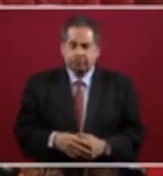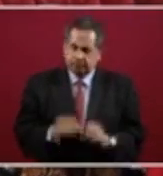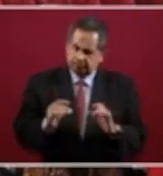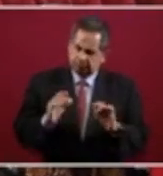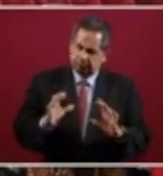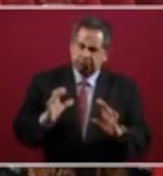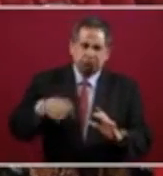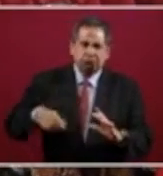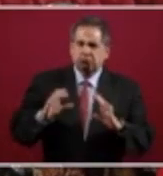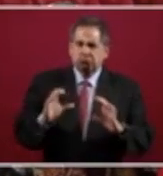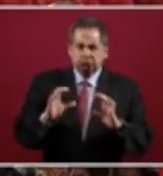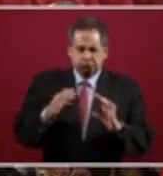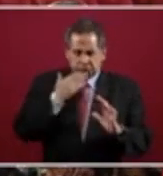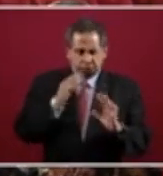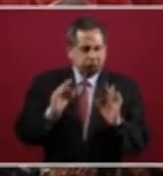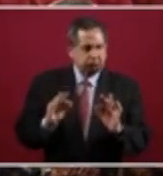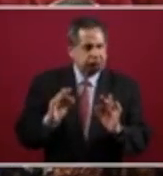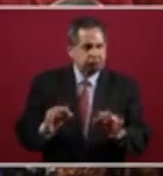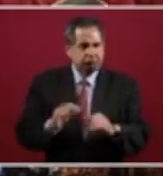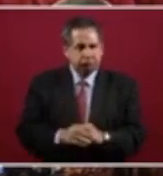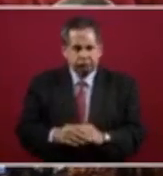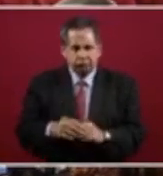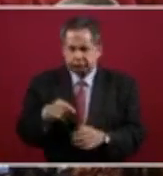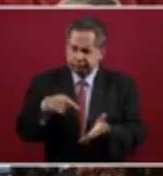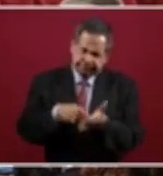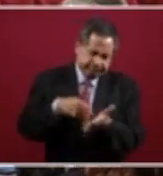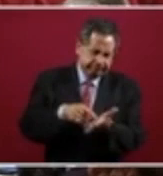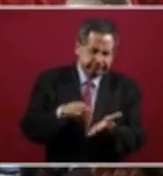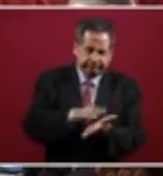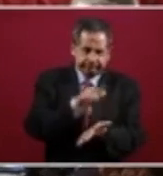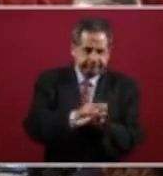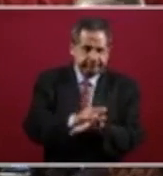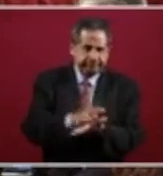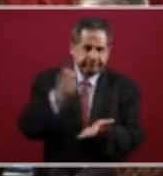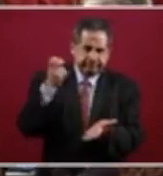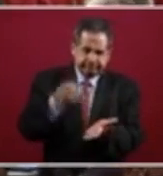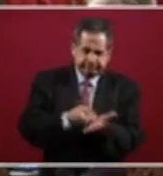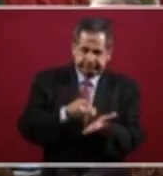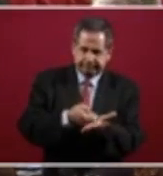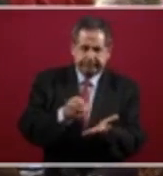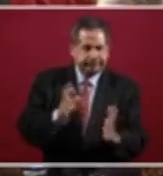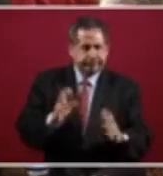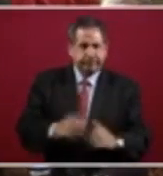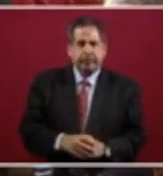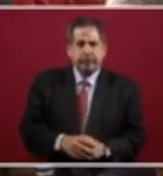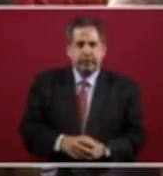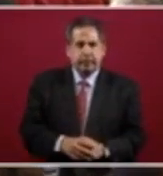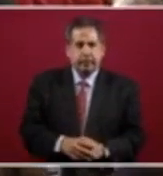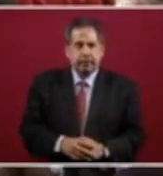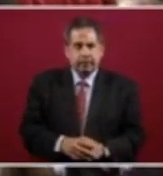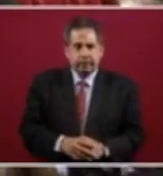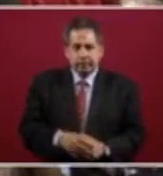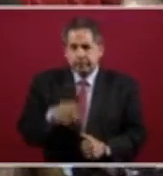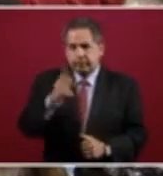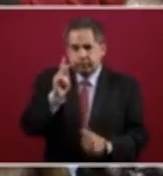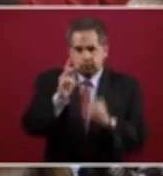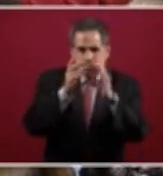cuidado y con apego a la legalidad. Sin